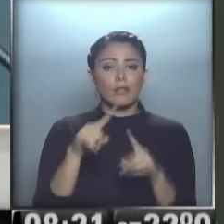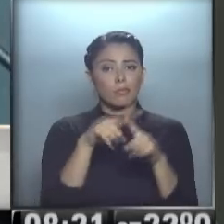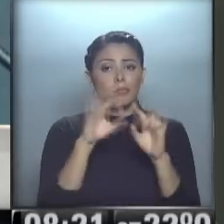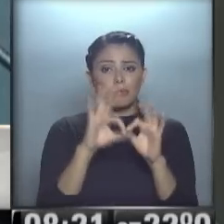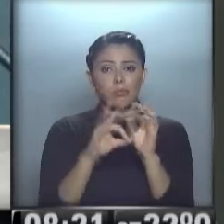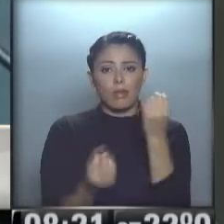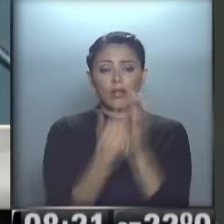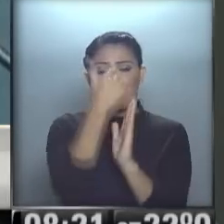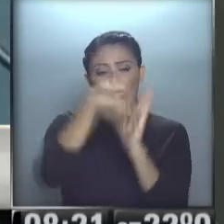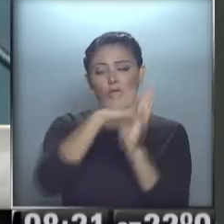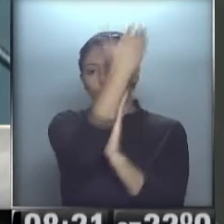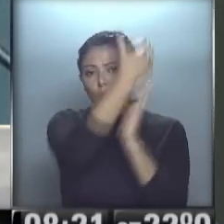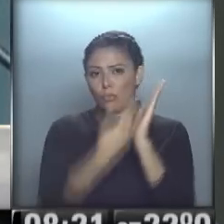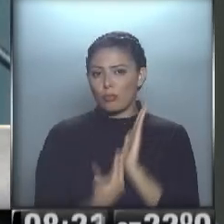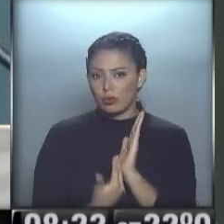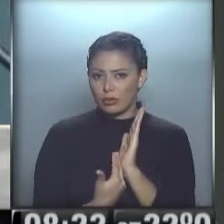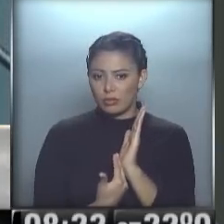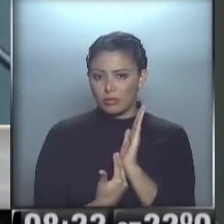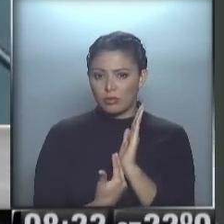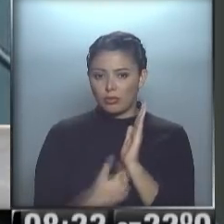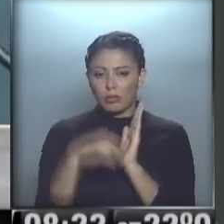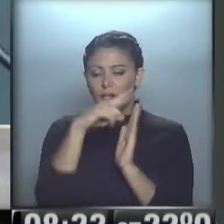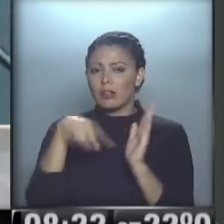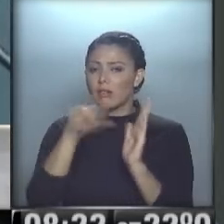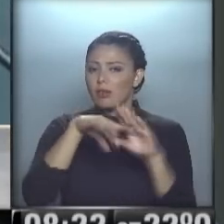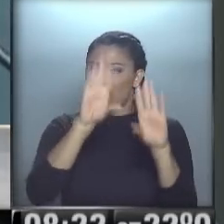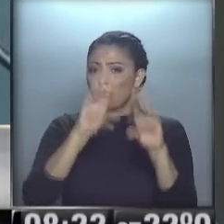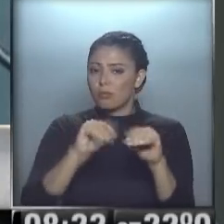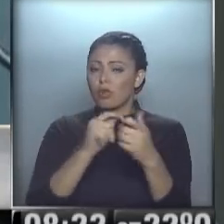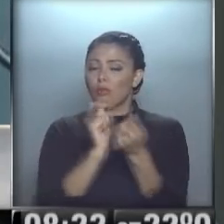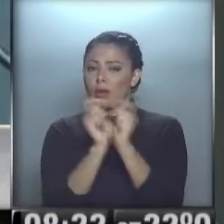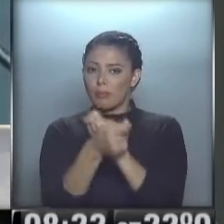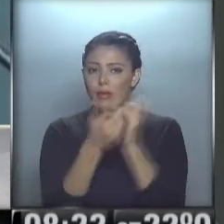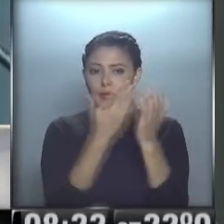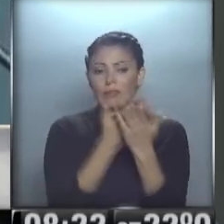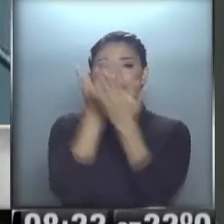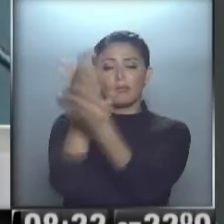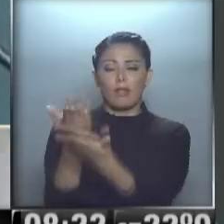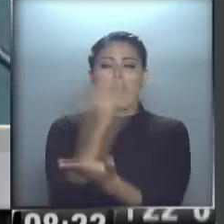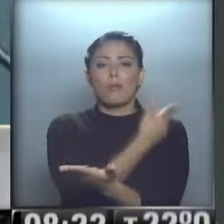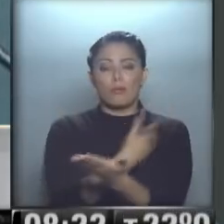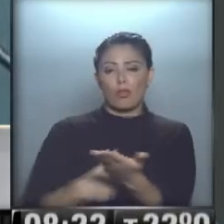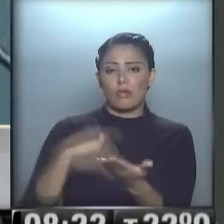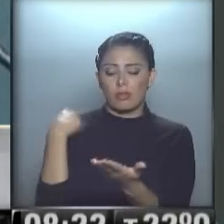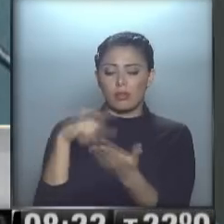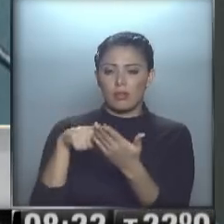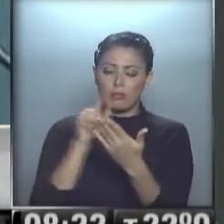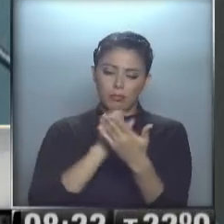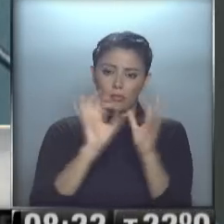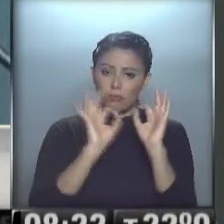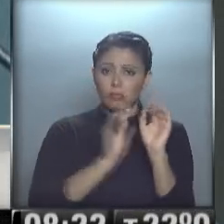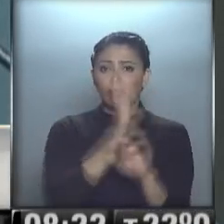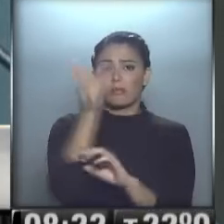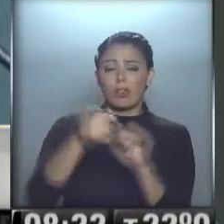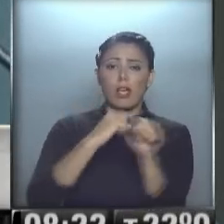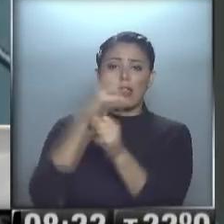documento que es precisamente el consenso desde el punto de vista de la Reforma va al poder ejecutivo el poder ejecutivo envía al congreso y